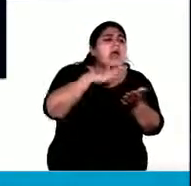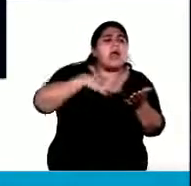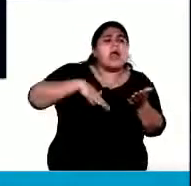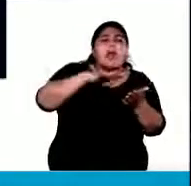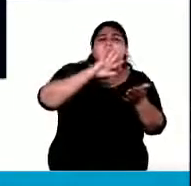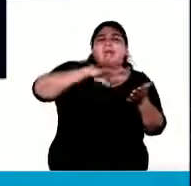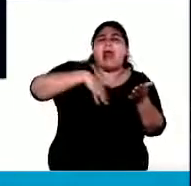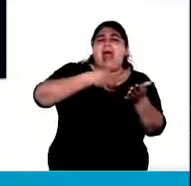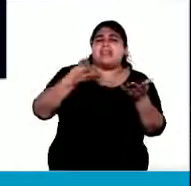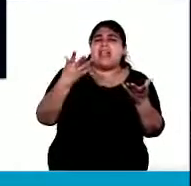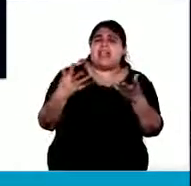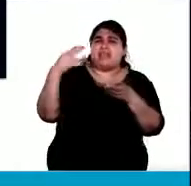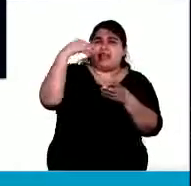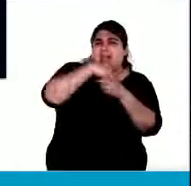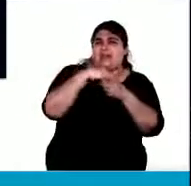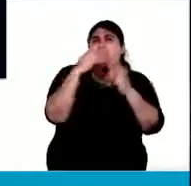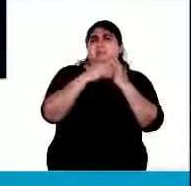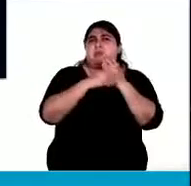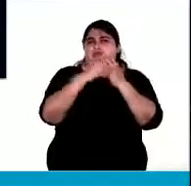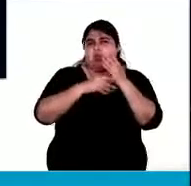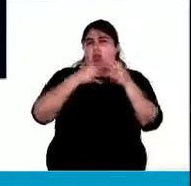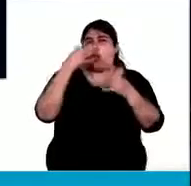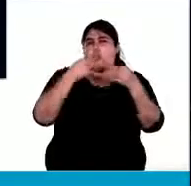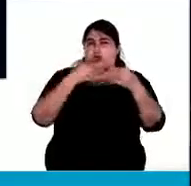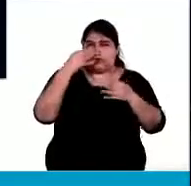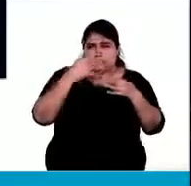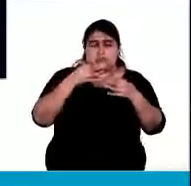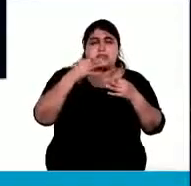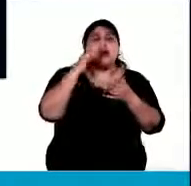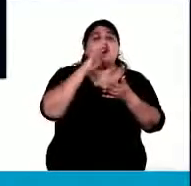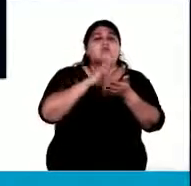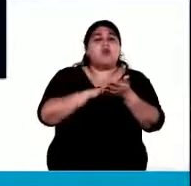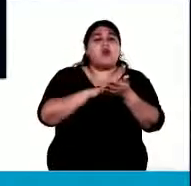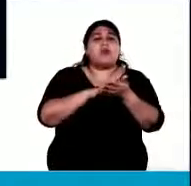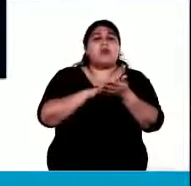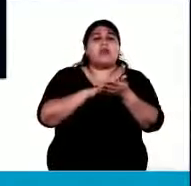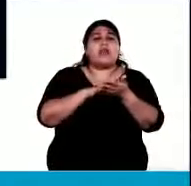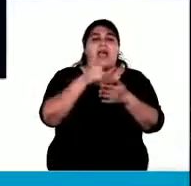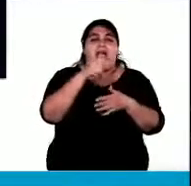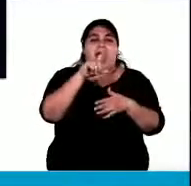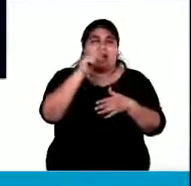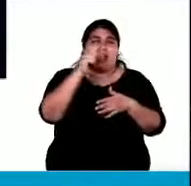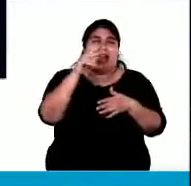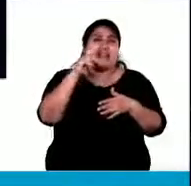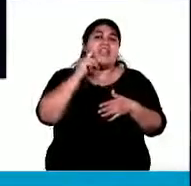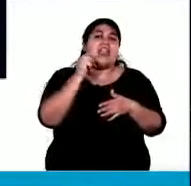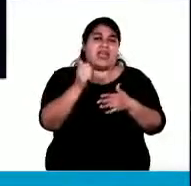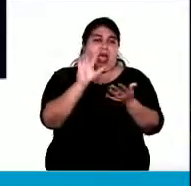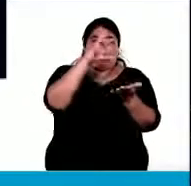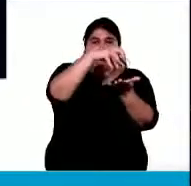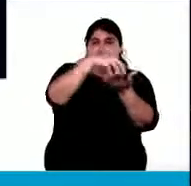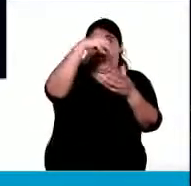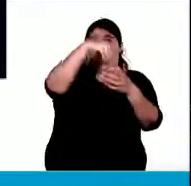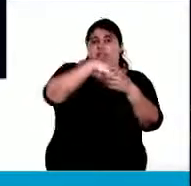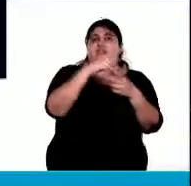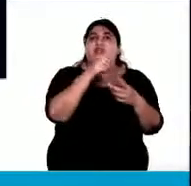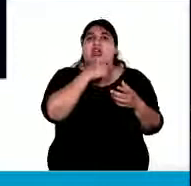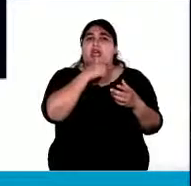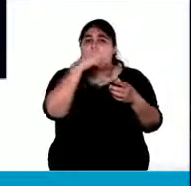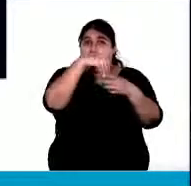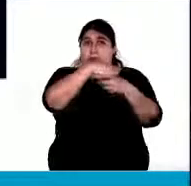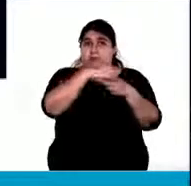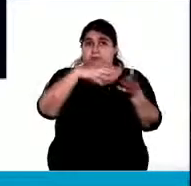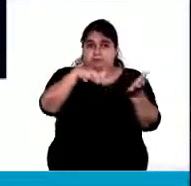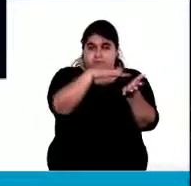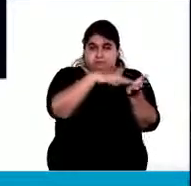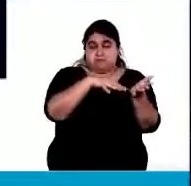integral del Ministerio de Justicia, de la localización de una alcaldía dentro de la ciudad de Quilmes. Y la verdad que